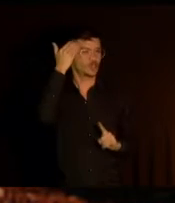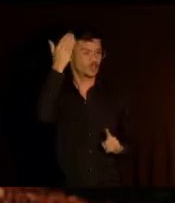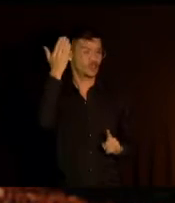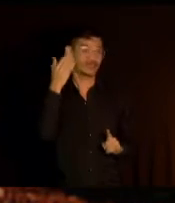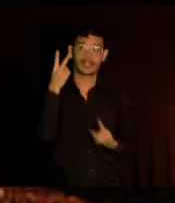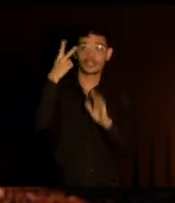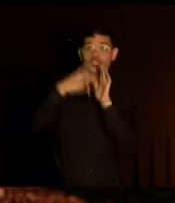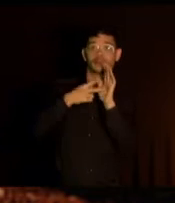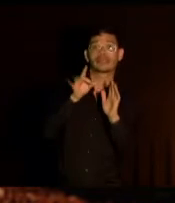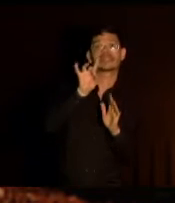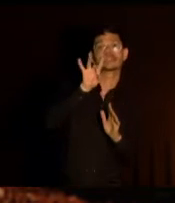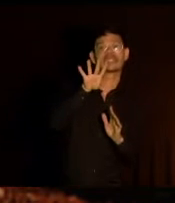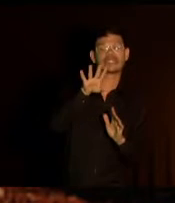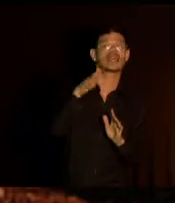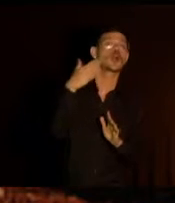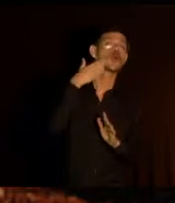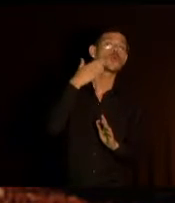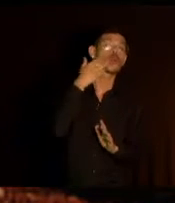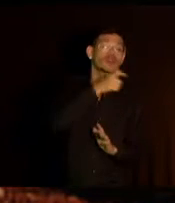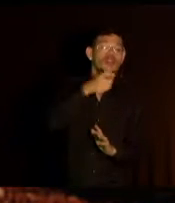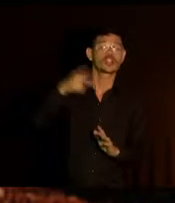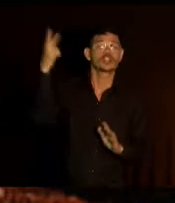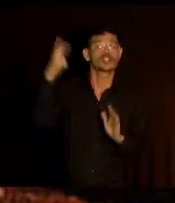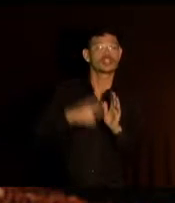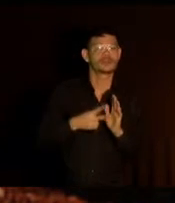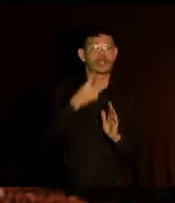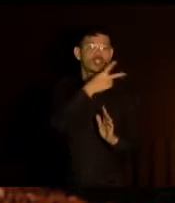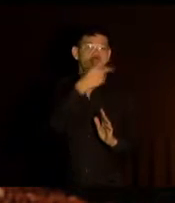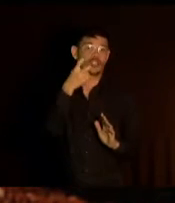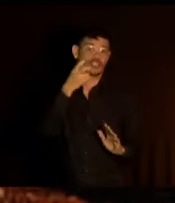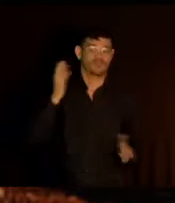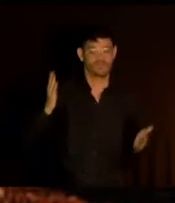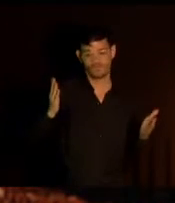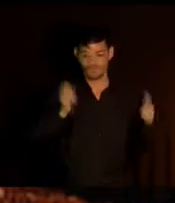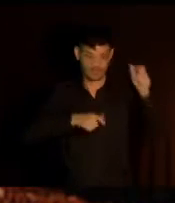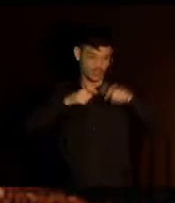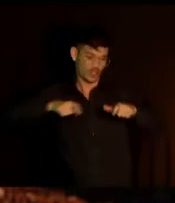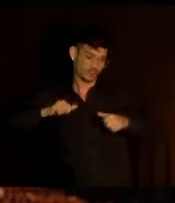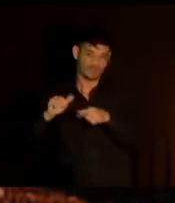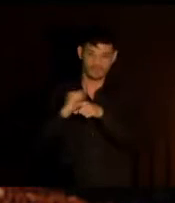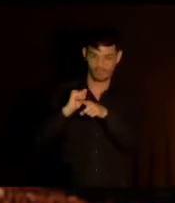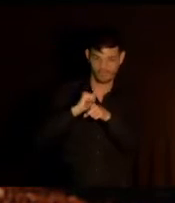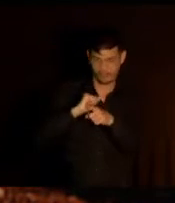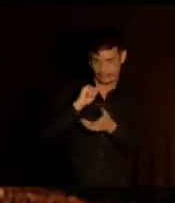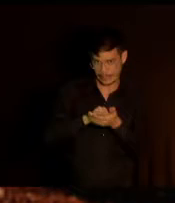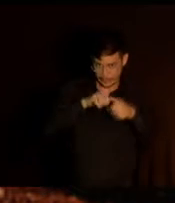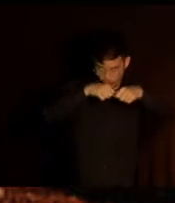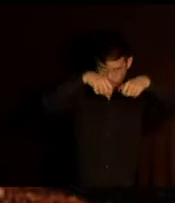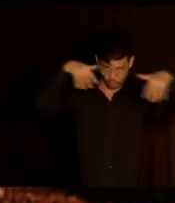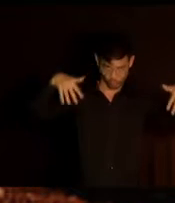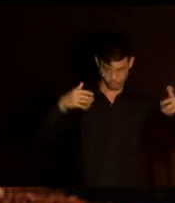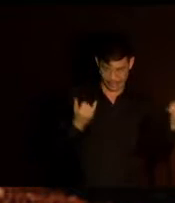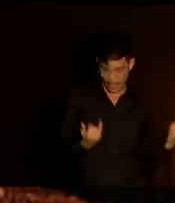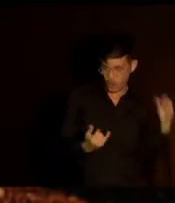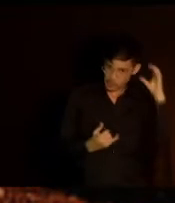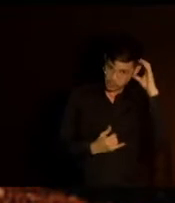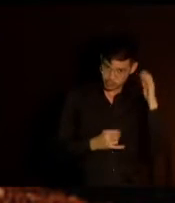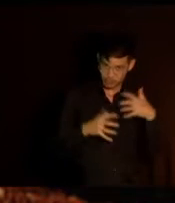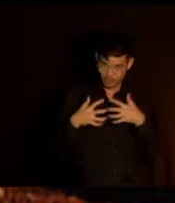Paranacionales manejaron 2.200 atletas con esa estructura que tenemos ahorita. Al tener